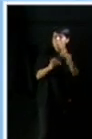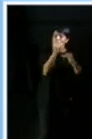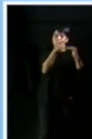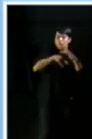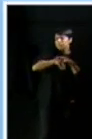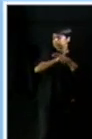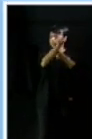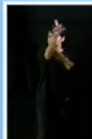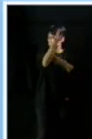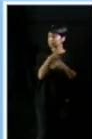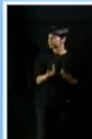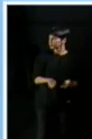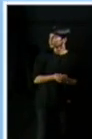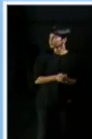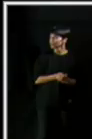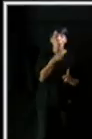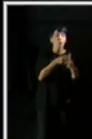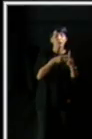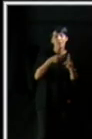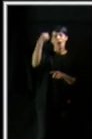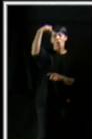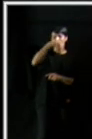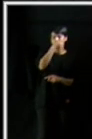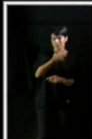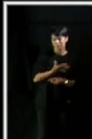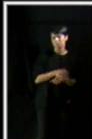porque si no vamos a tener un gran problema